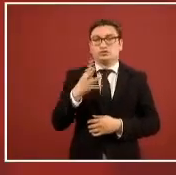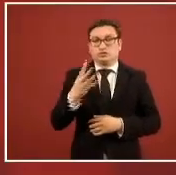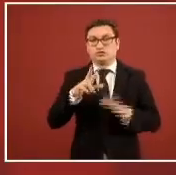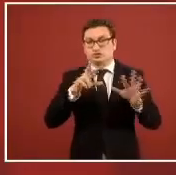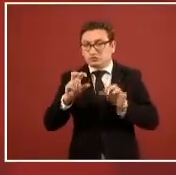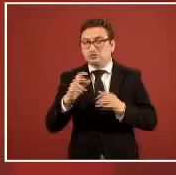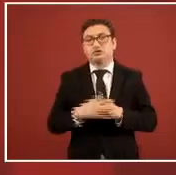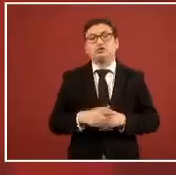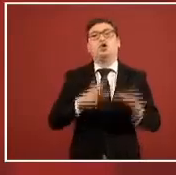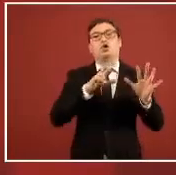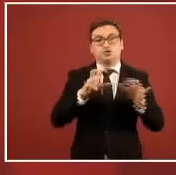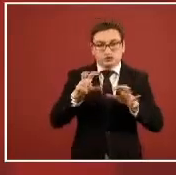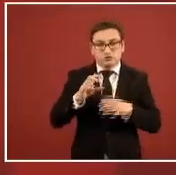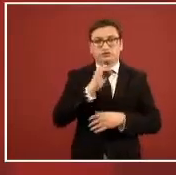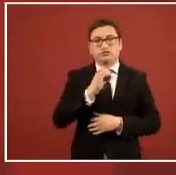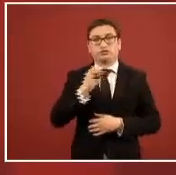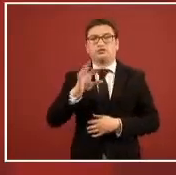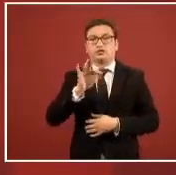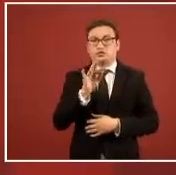800-0044-800,